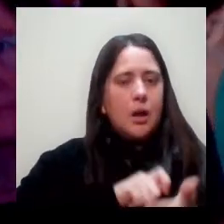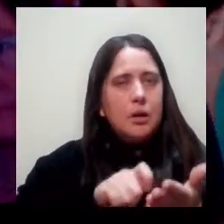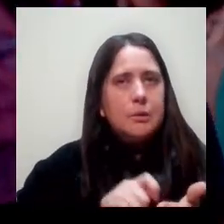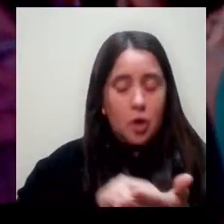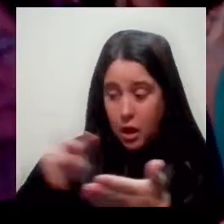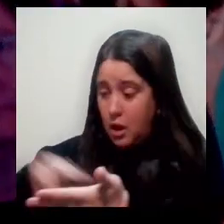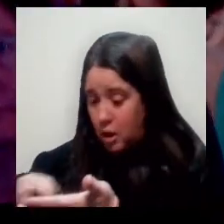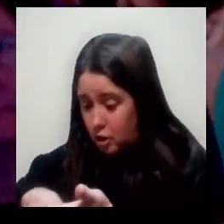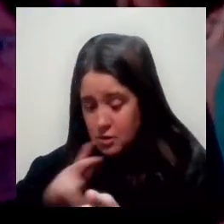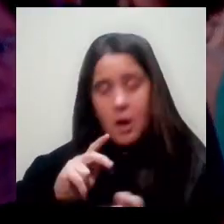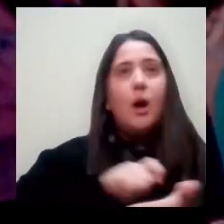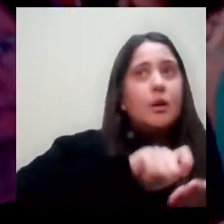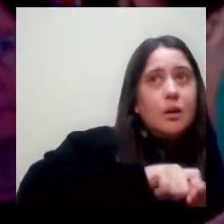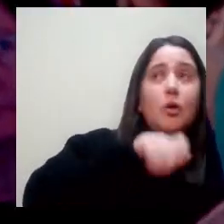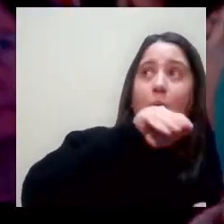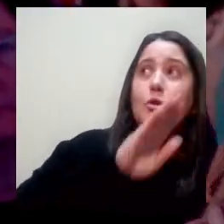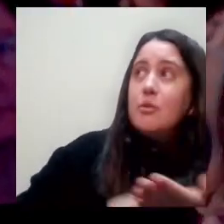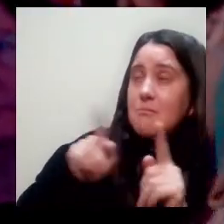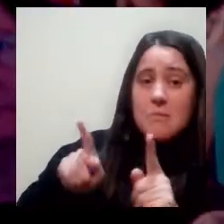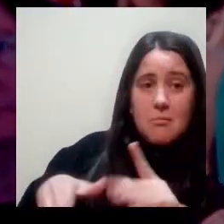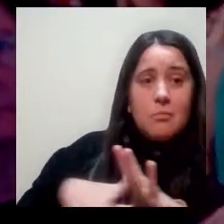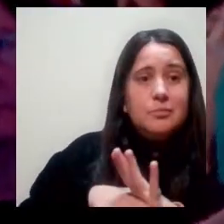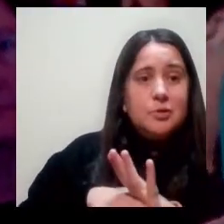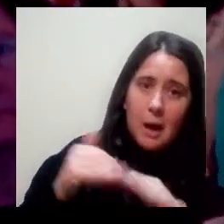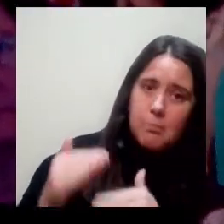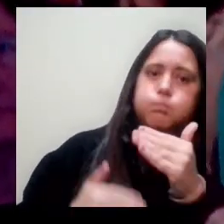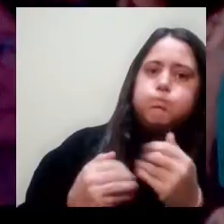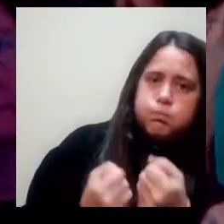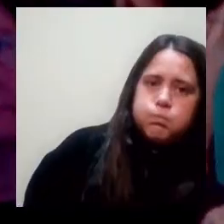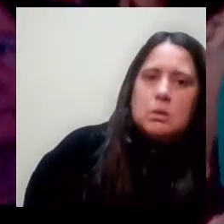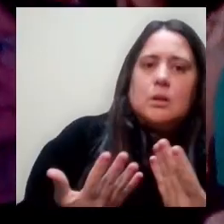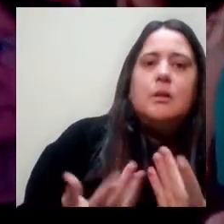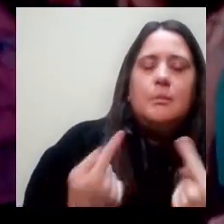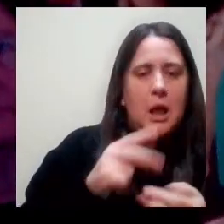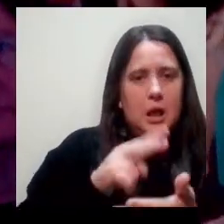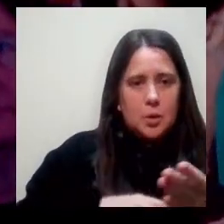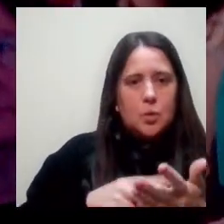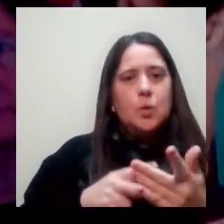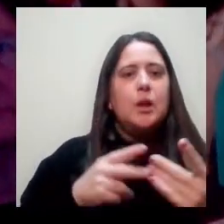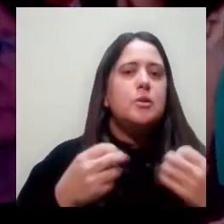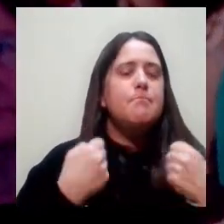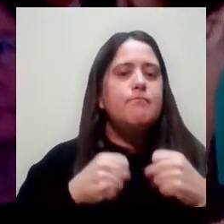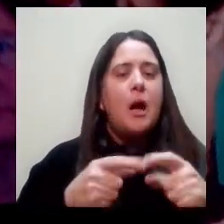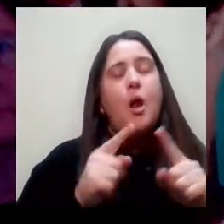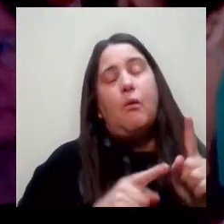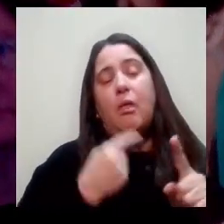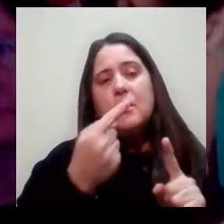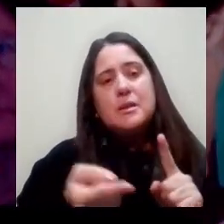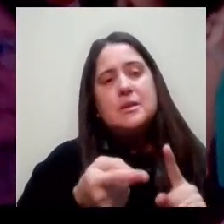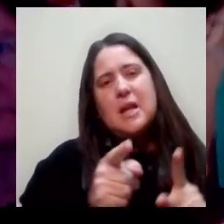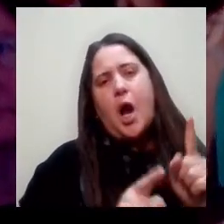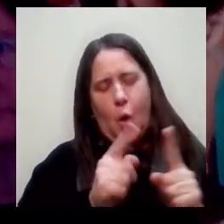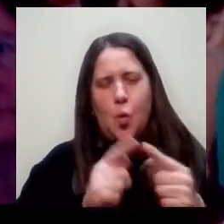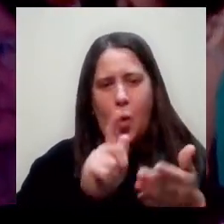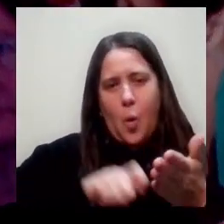y así actualizamos el potencial epistémico de la lectura en prácticas cognoscitivas, como nos dice Ronnie y Carlino